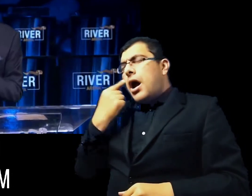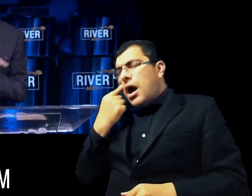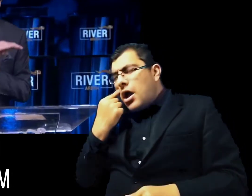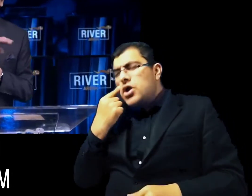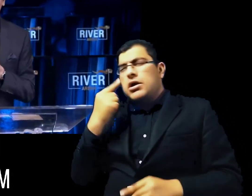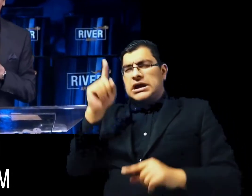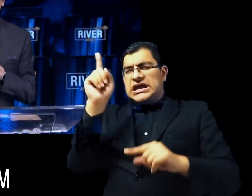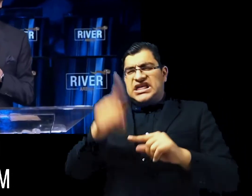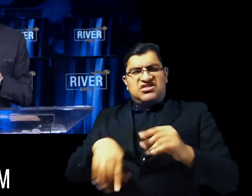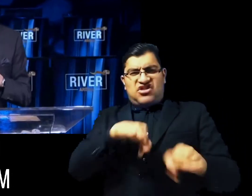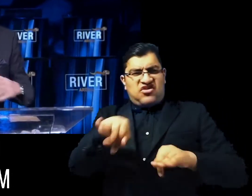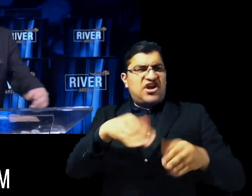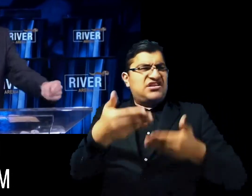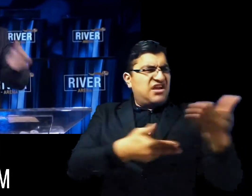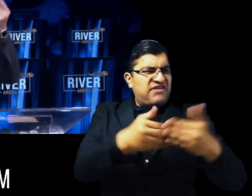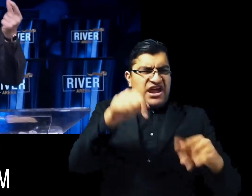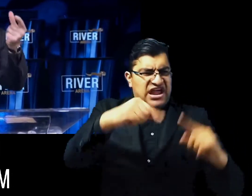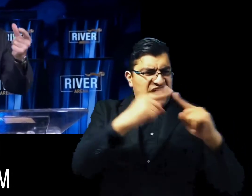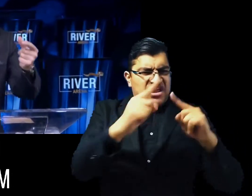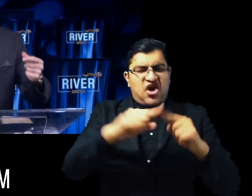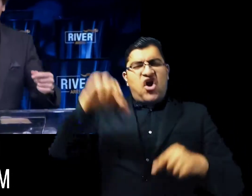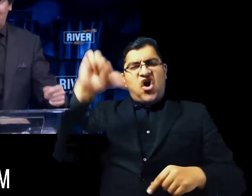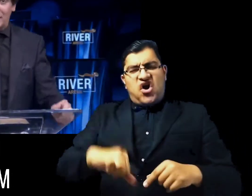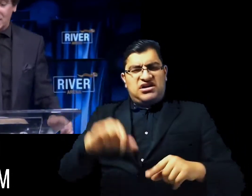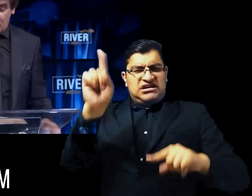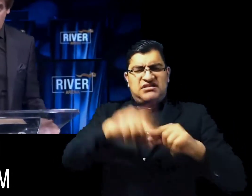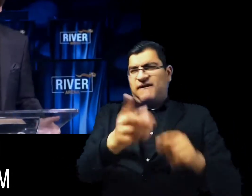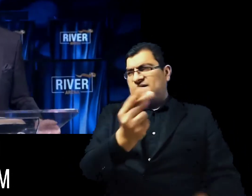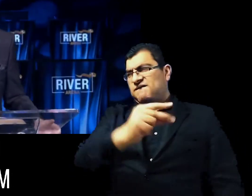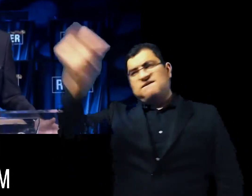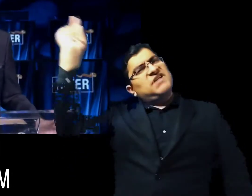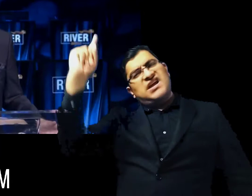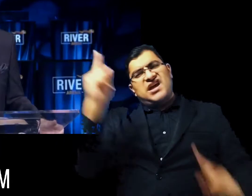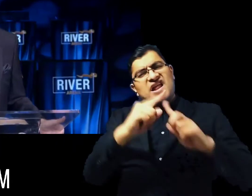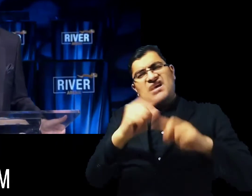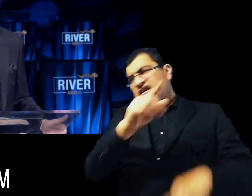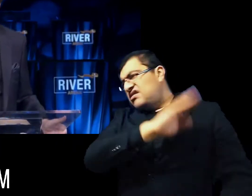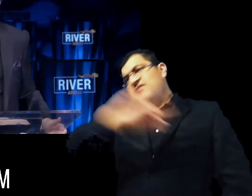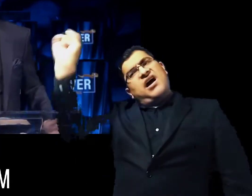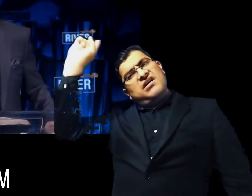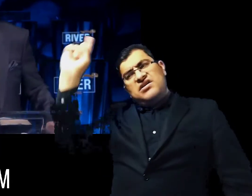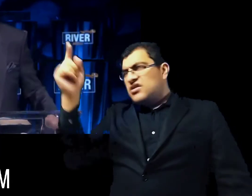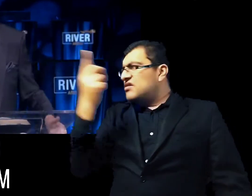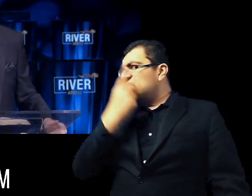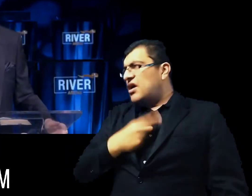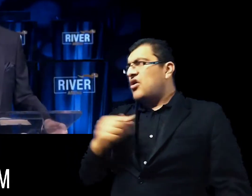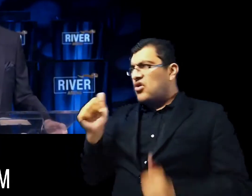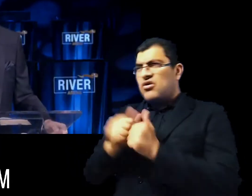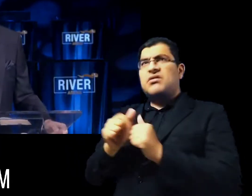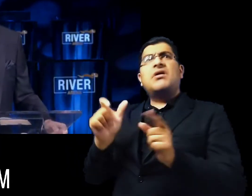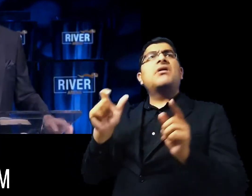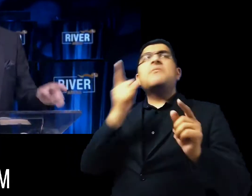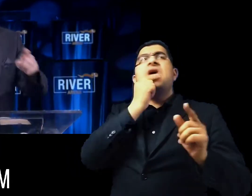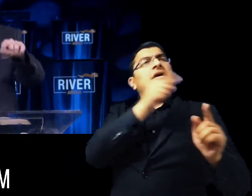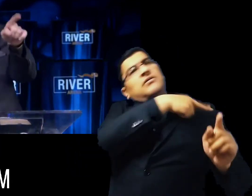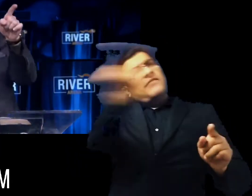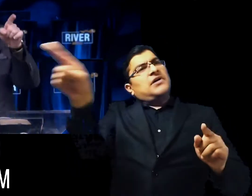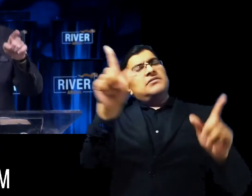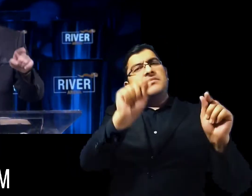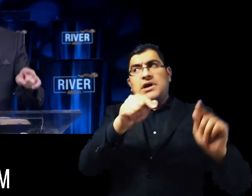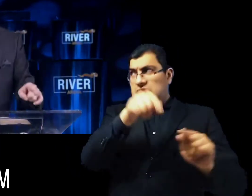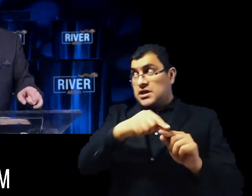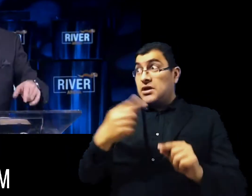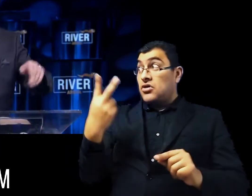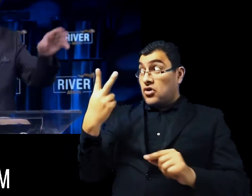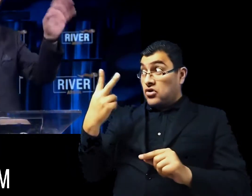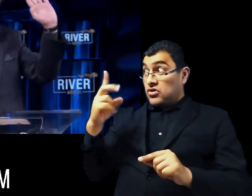quitar de todo lo que está haciendo en la iglesia y hoy mismo lo pongo de patitas en la calle, lo voy a echar de la congregación, voy a sacarlo con seguridad. Porque este no solo está hace